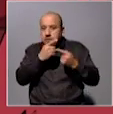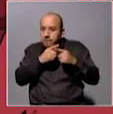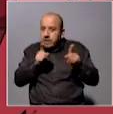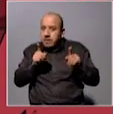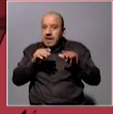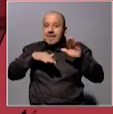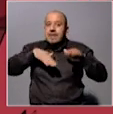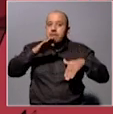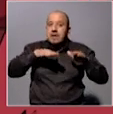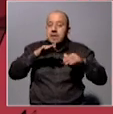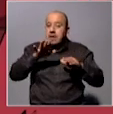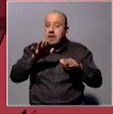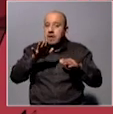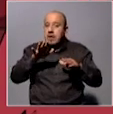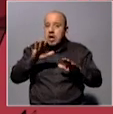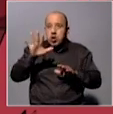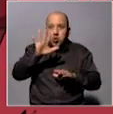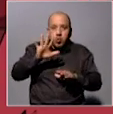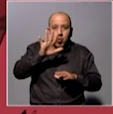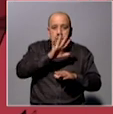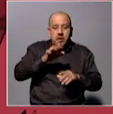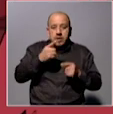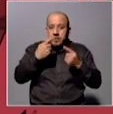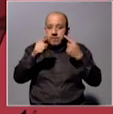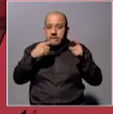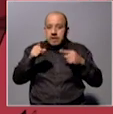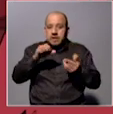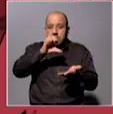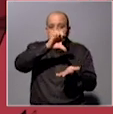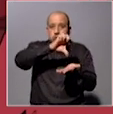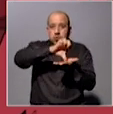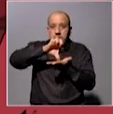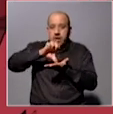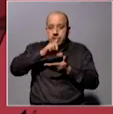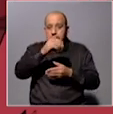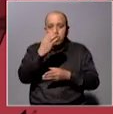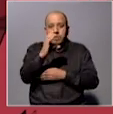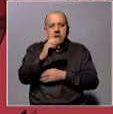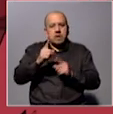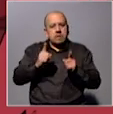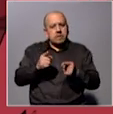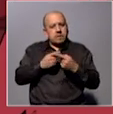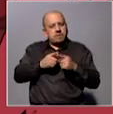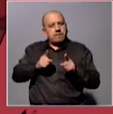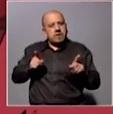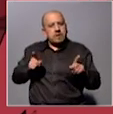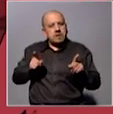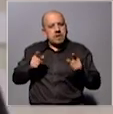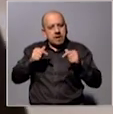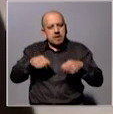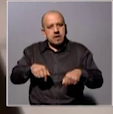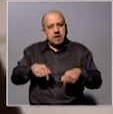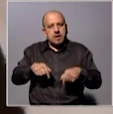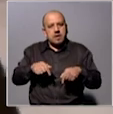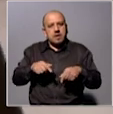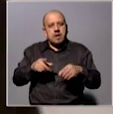lugares, porque hemos estado en diferentes ciudades o regiones, y también muy diferentes a las nuestras en